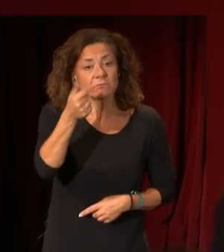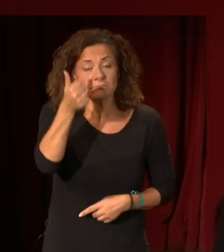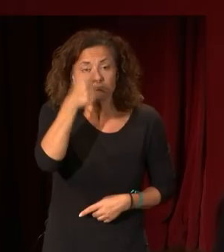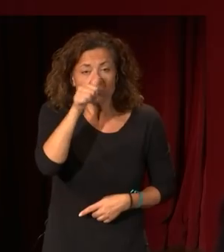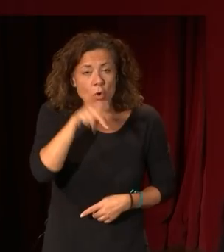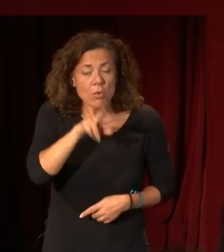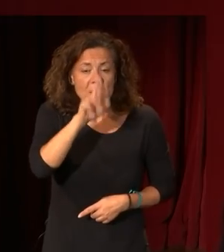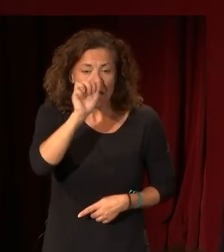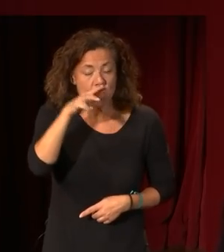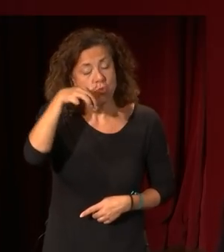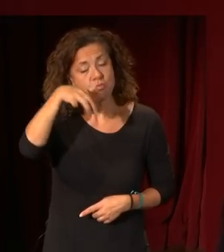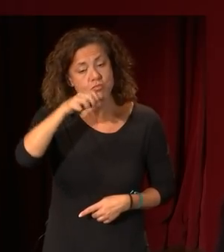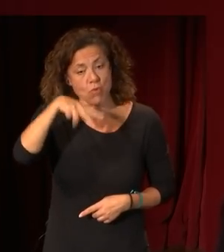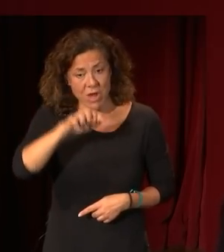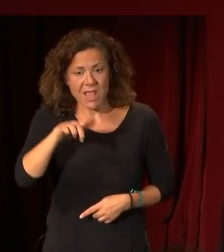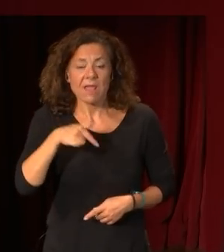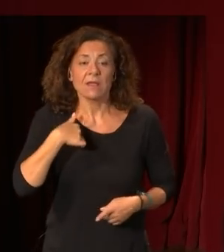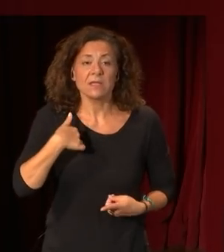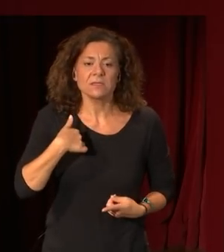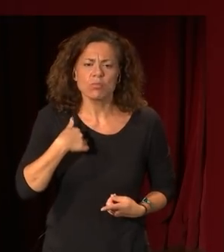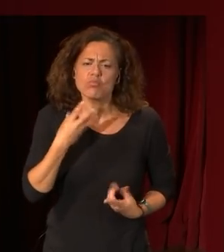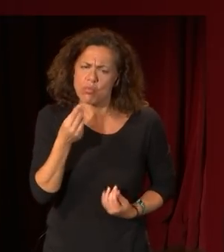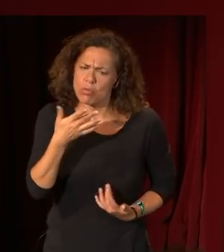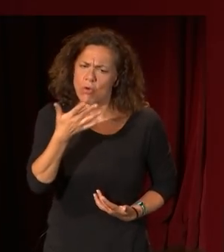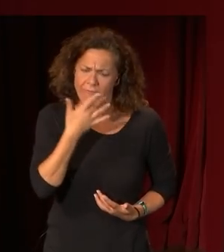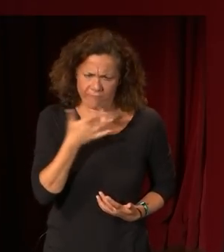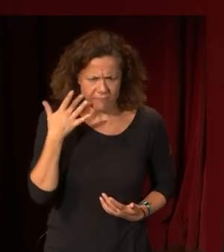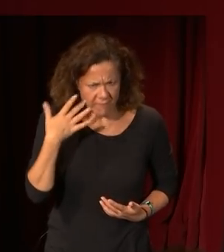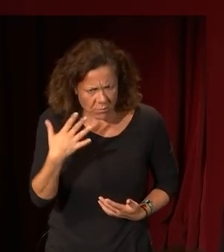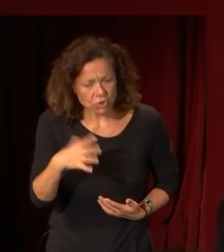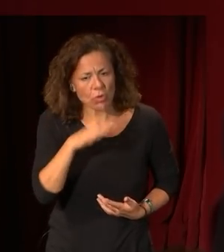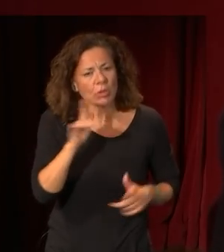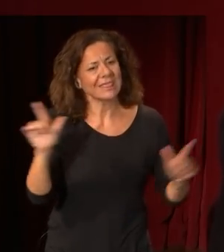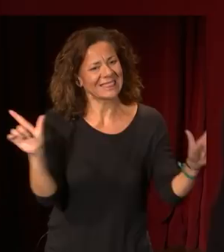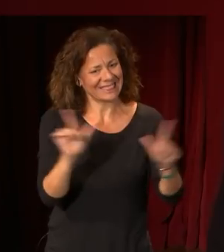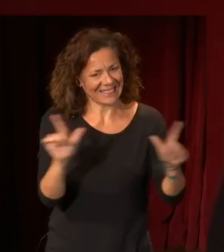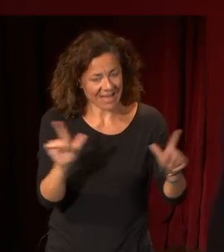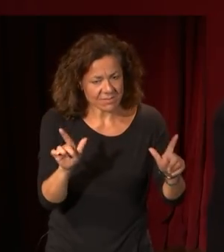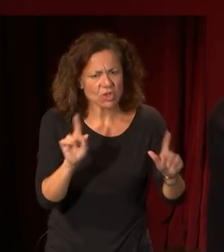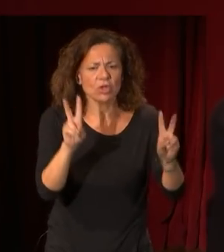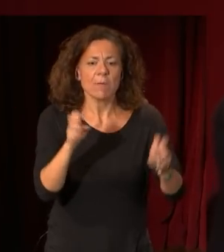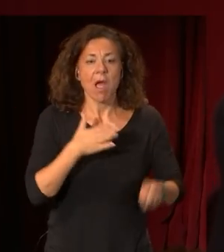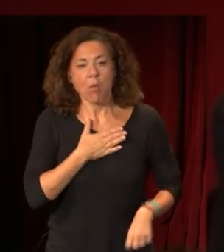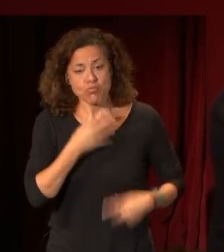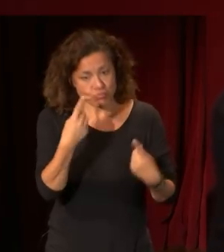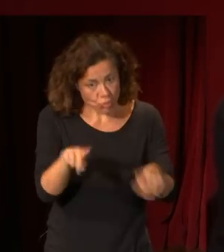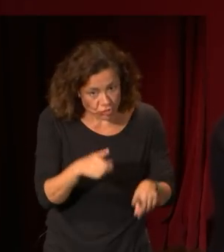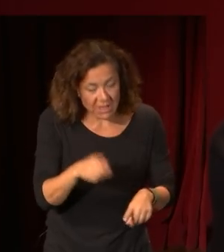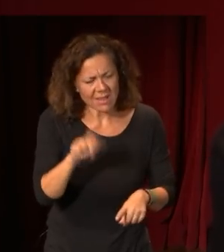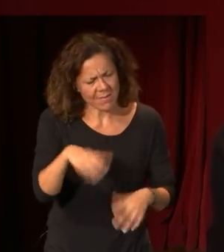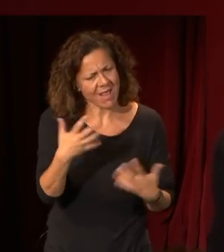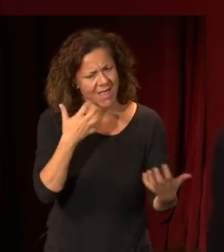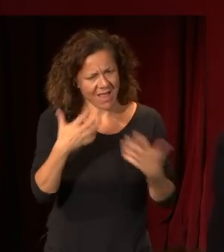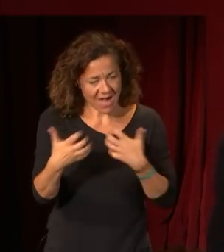divulgador y humanista que es bastante conocido por sus programas de televisión sobre ópera sobre música y arte